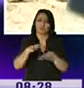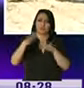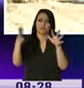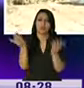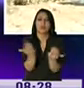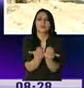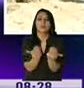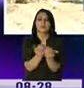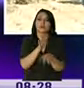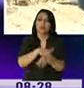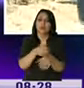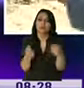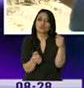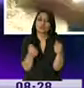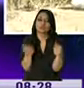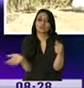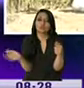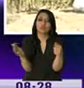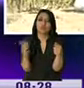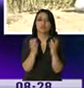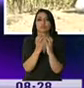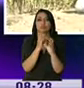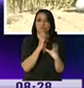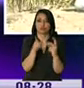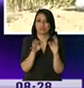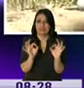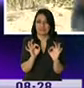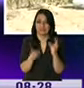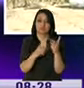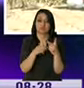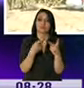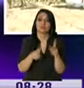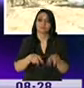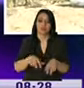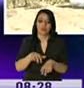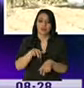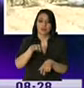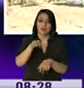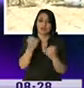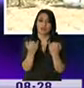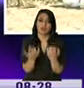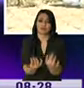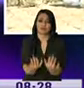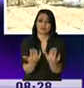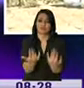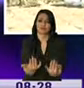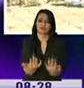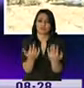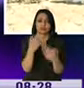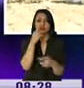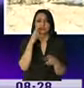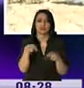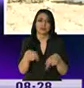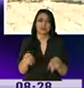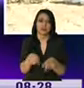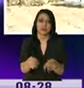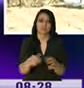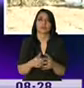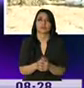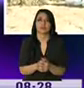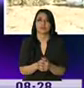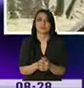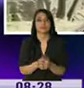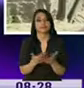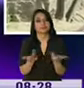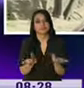sumamente fuerte. Las escalinatas en muy mal estado por la hierba que ha crecido mucho, ya no vamos a redundar el por qué ha crecido, hay